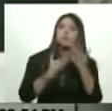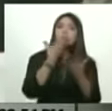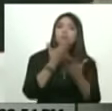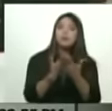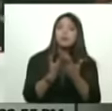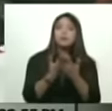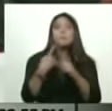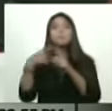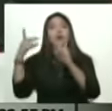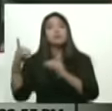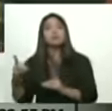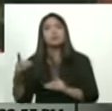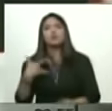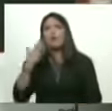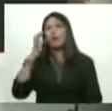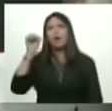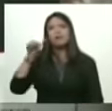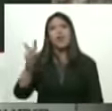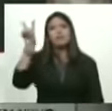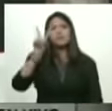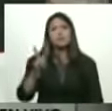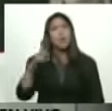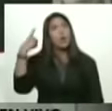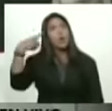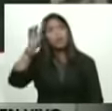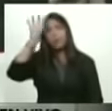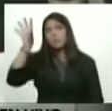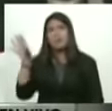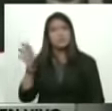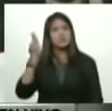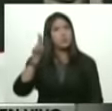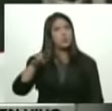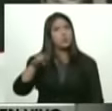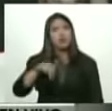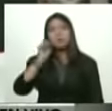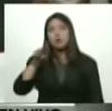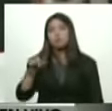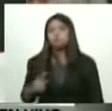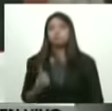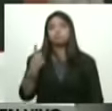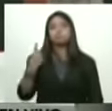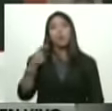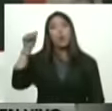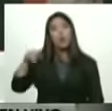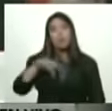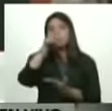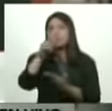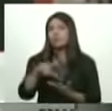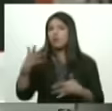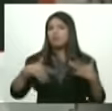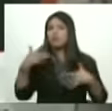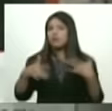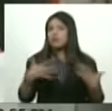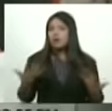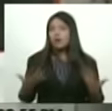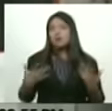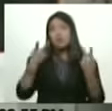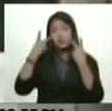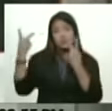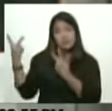no creo que ni en Venezuela ni en el resto del mundo hemos visto, los que hemos participado en la mañana de hoy, un acto como el que